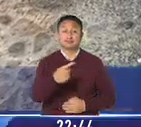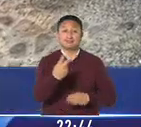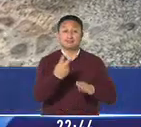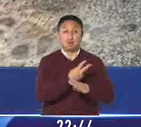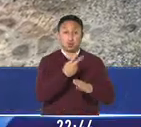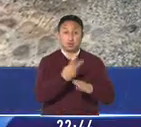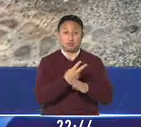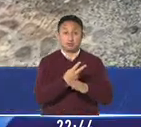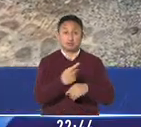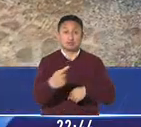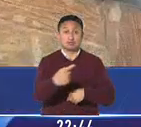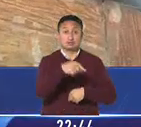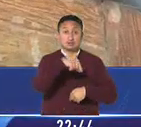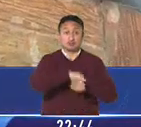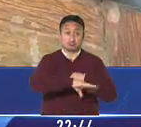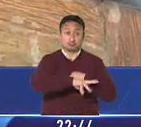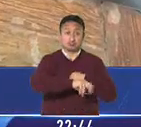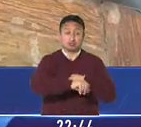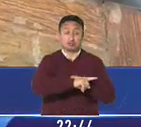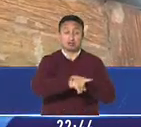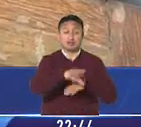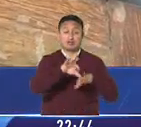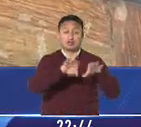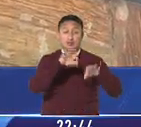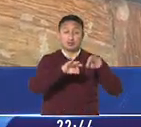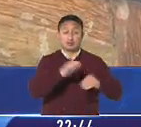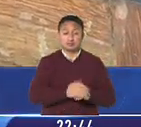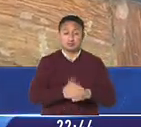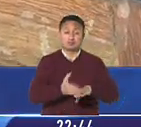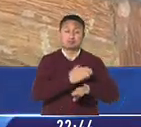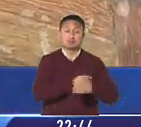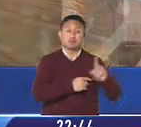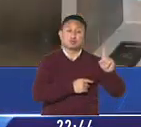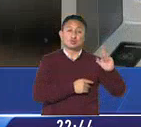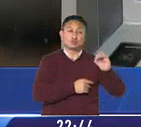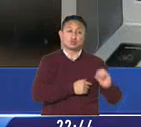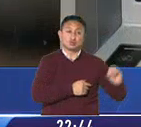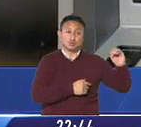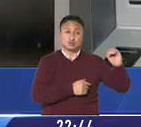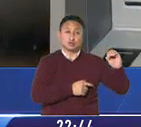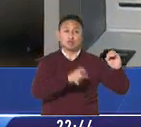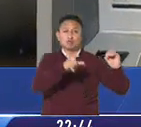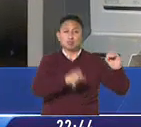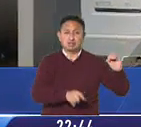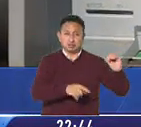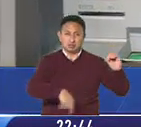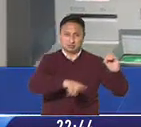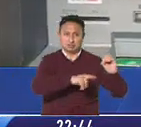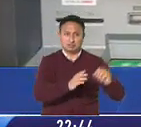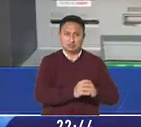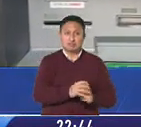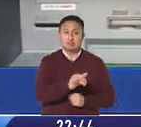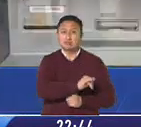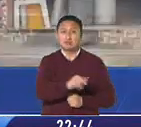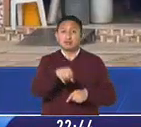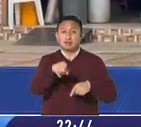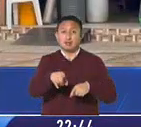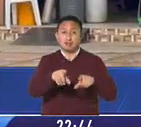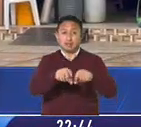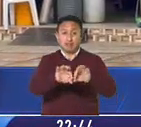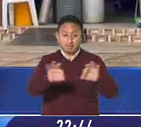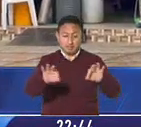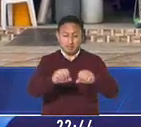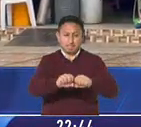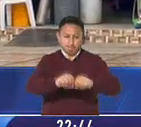que atentan contra el cajero de esta cooperativa. El pasado 1 de octubre, sujetos no identificados hicieron detonar tacos